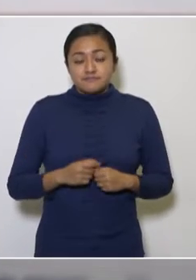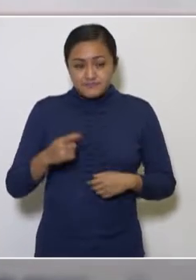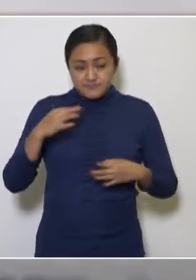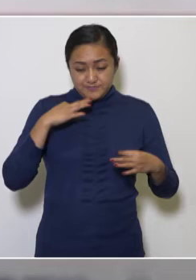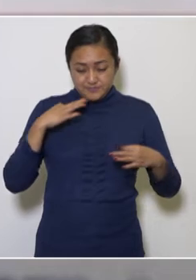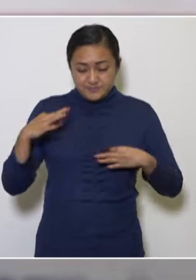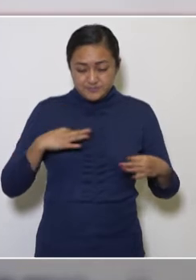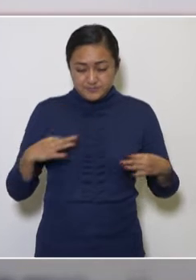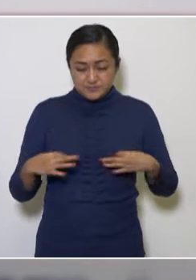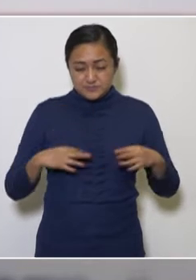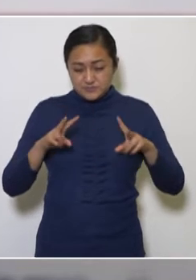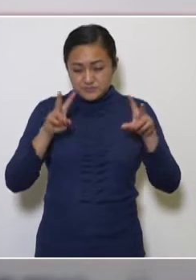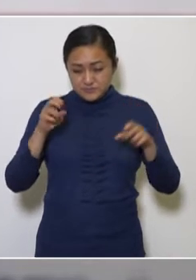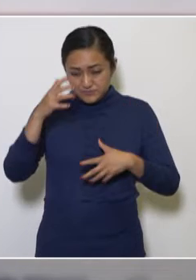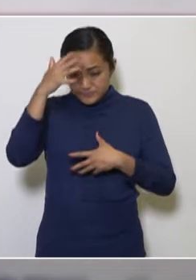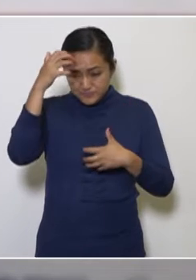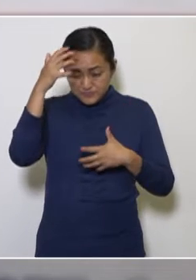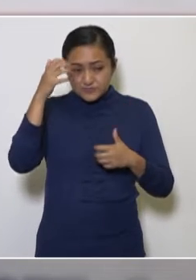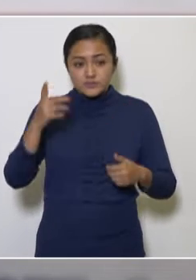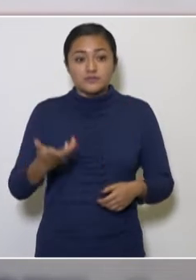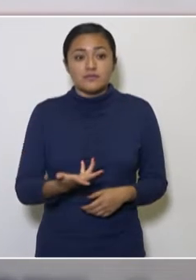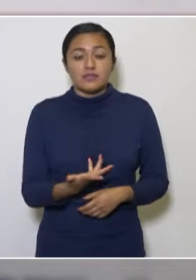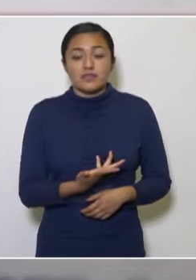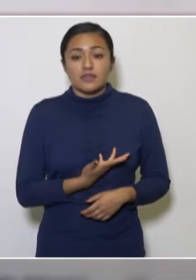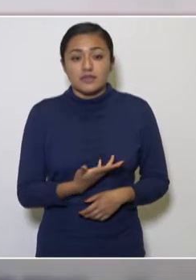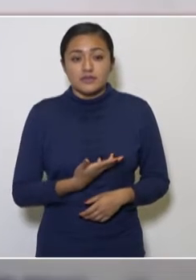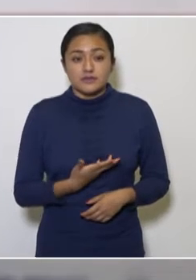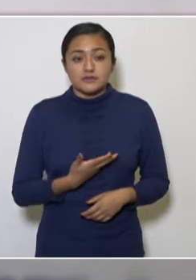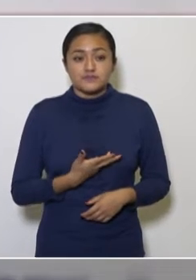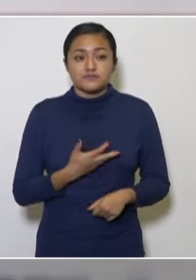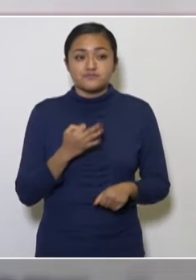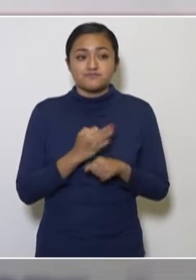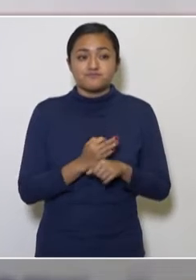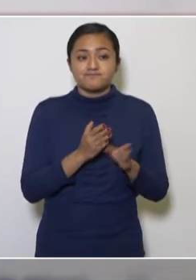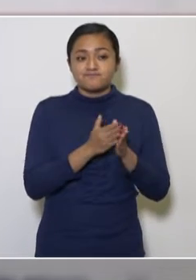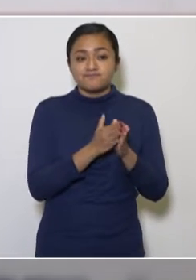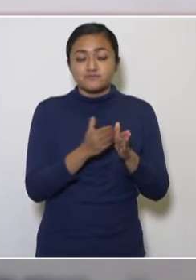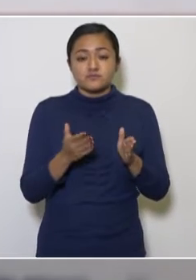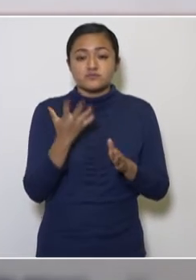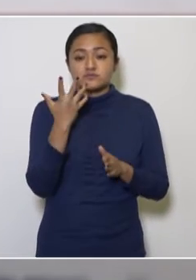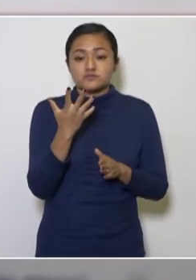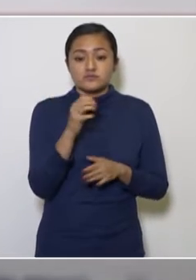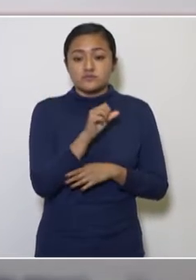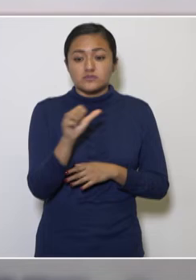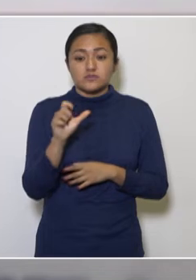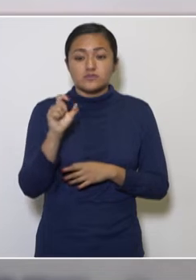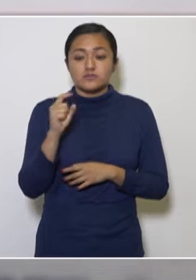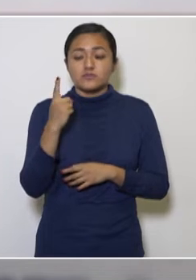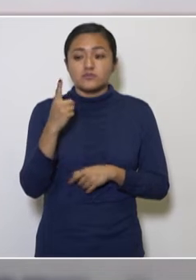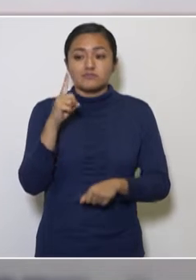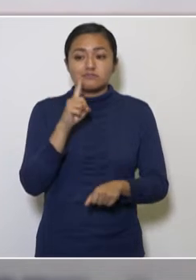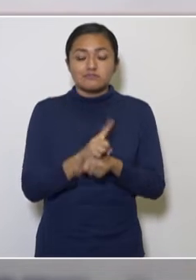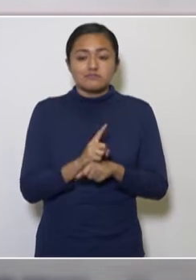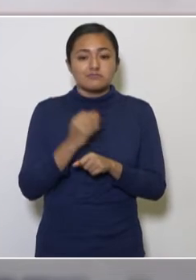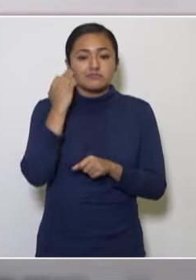viruela símica tiene un periodo de incubación de 5 a 21